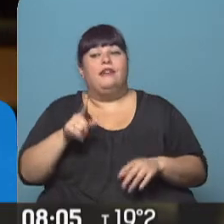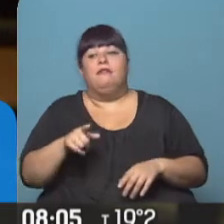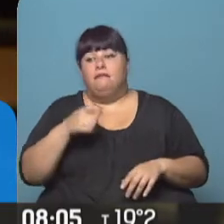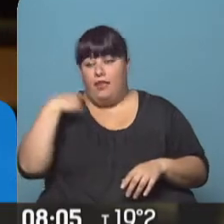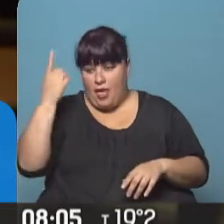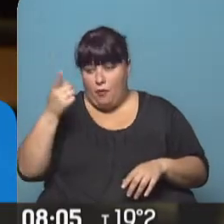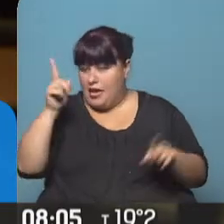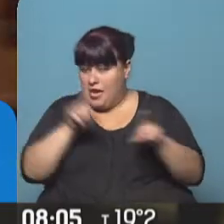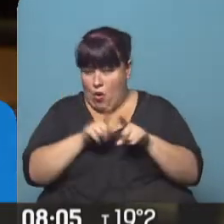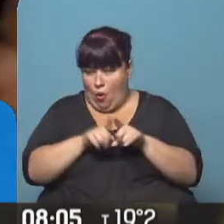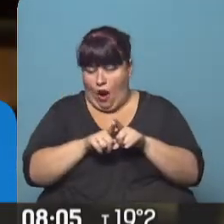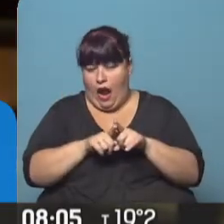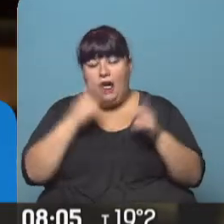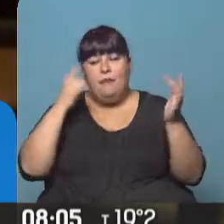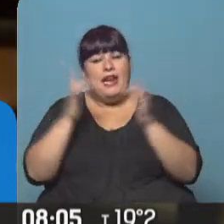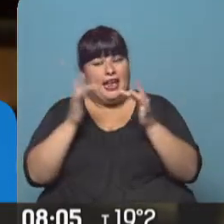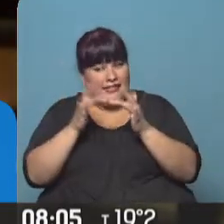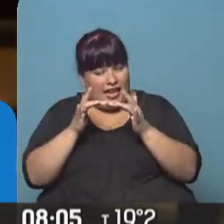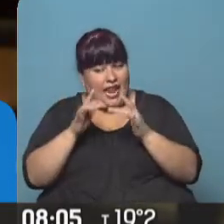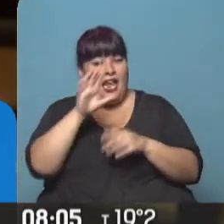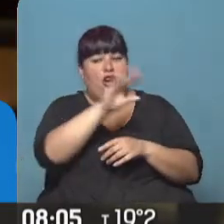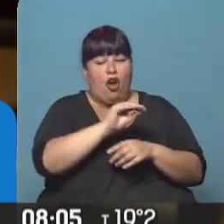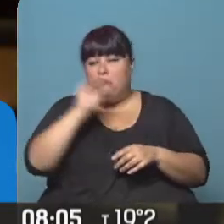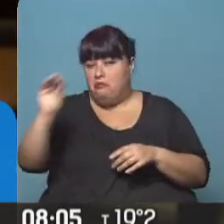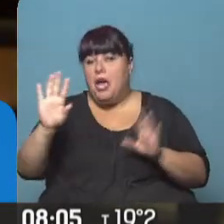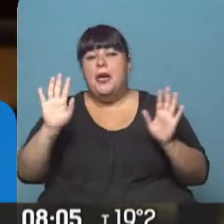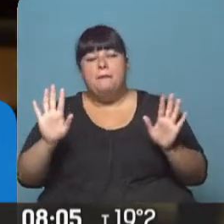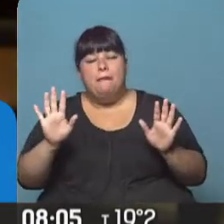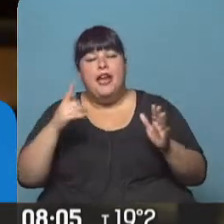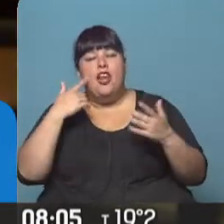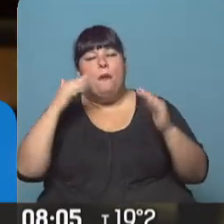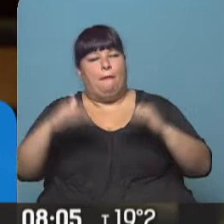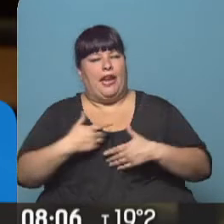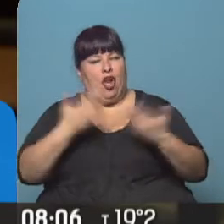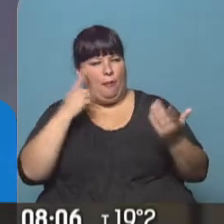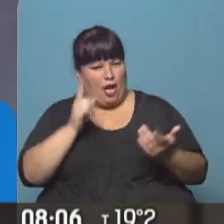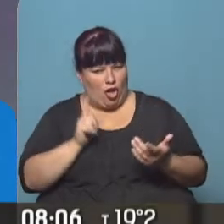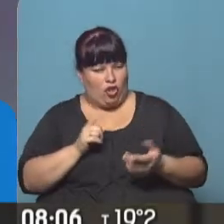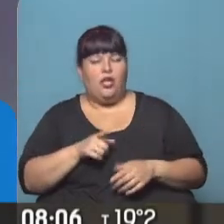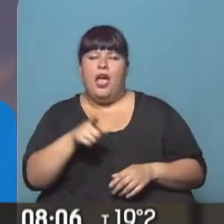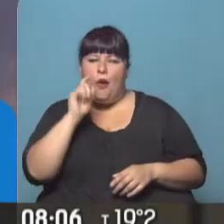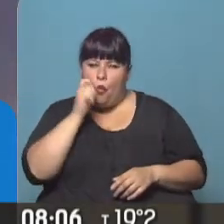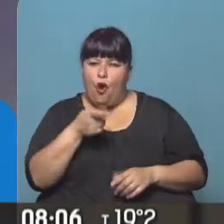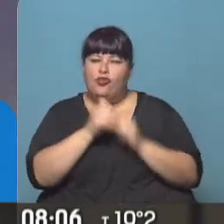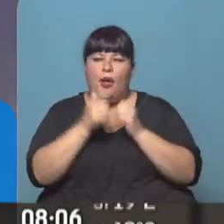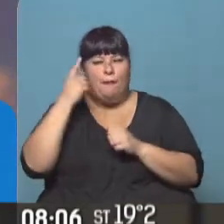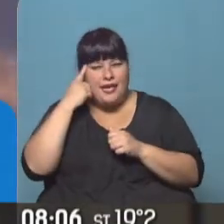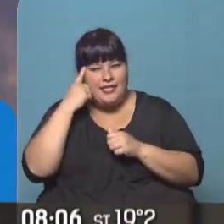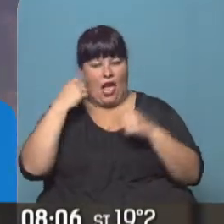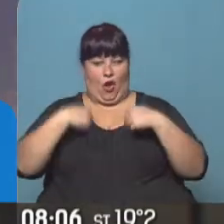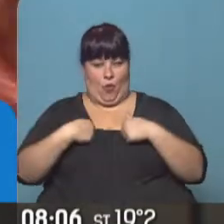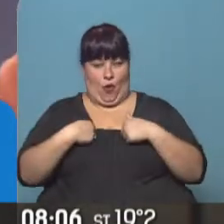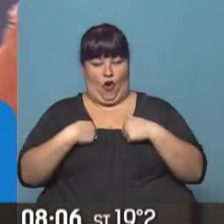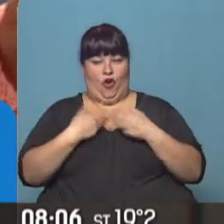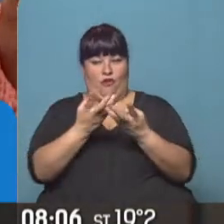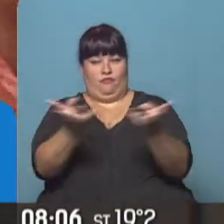que hagamos lo mismo, navegar en internet, ir de un lugar a otro, pero exponiéndonos menos a los riesgos. Está buena esa historia de pensar que estás vos parado frente